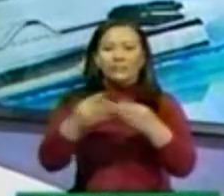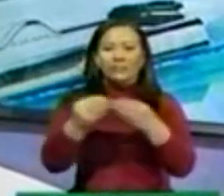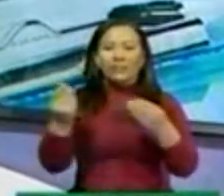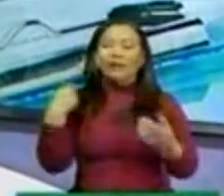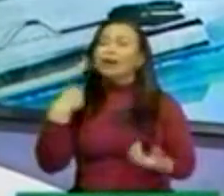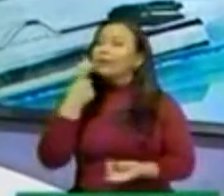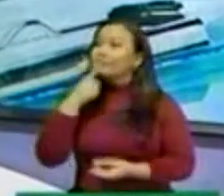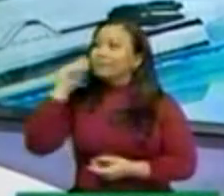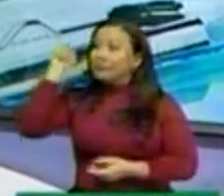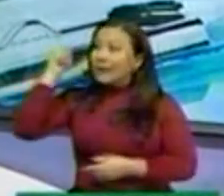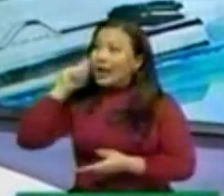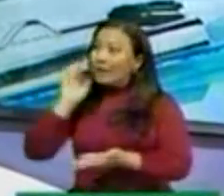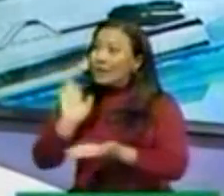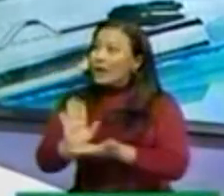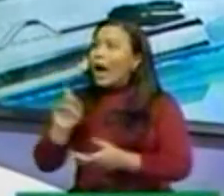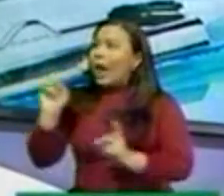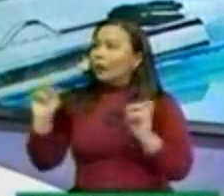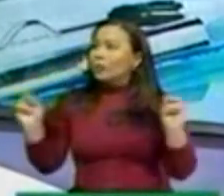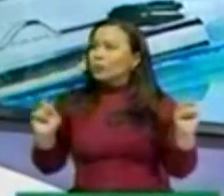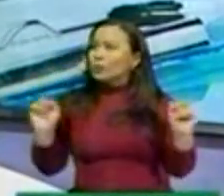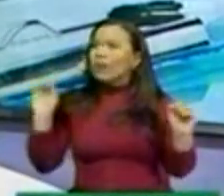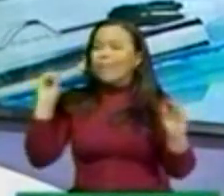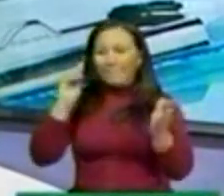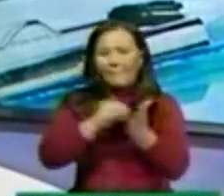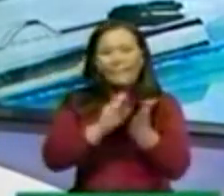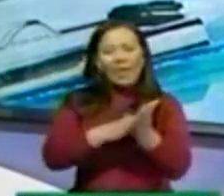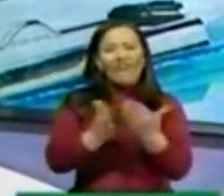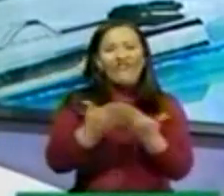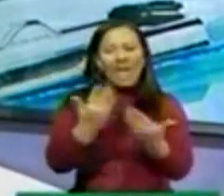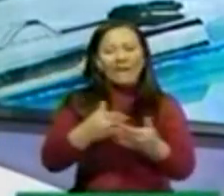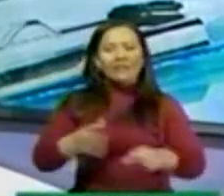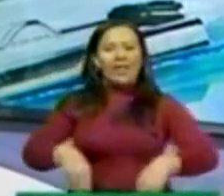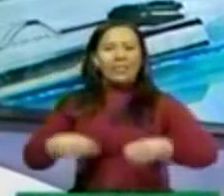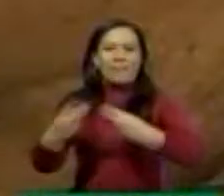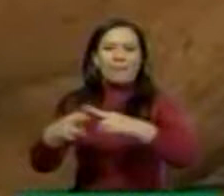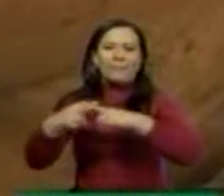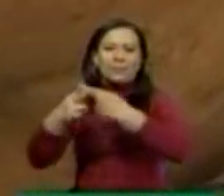general Vinicio Troncoso, se ajustaron algunos requisitos para facilitar la entrega del crédito.